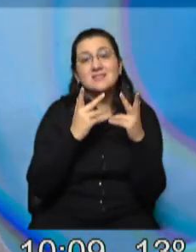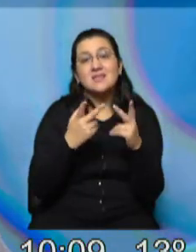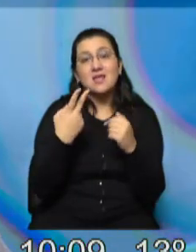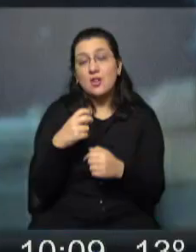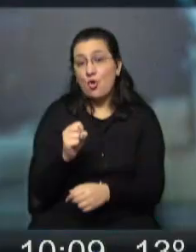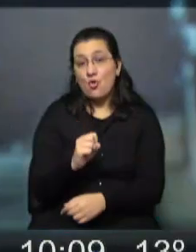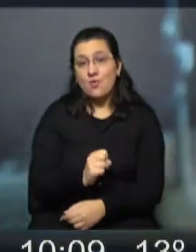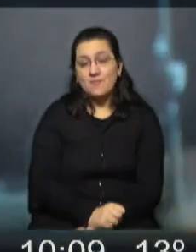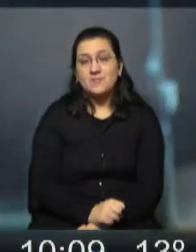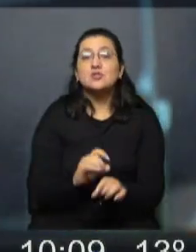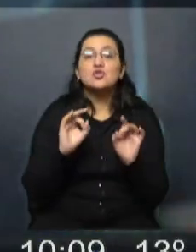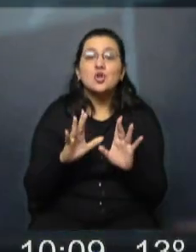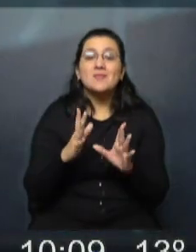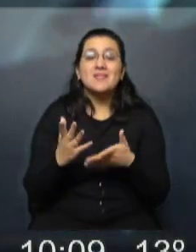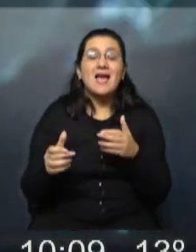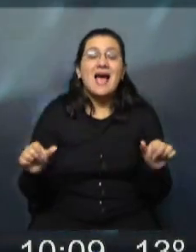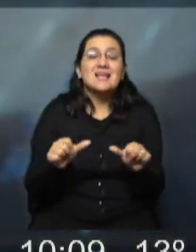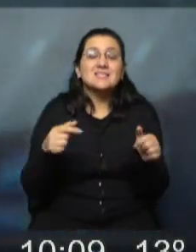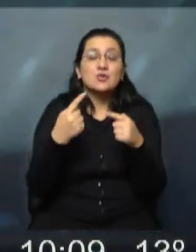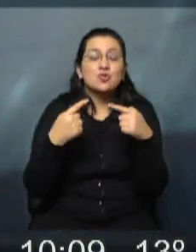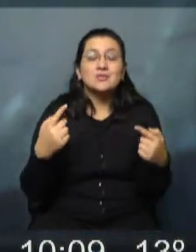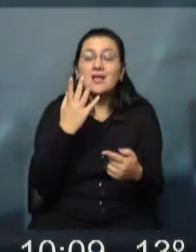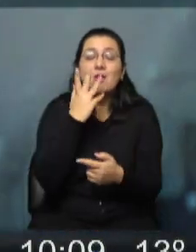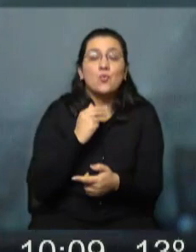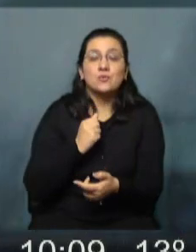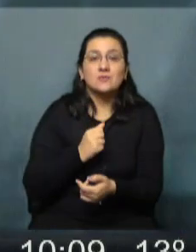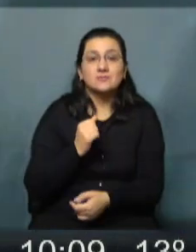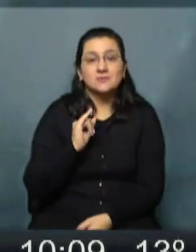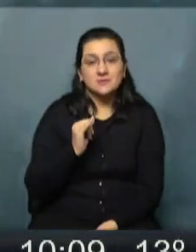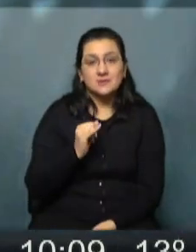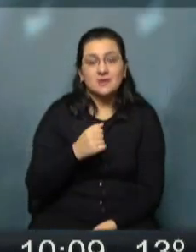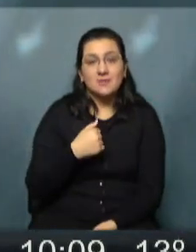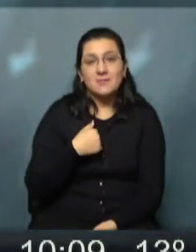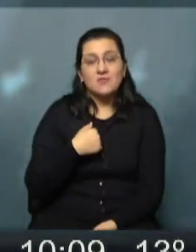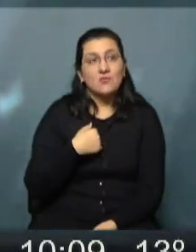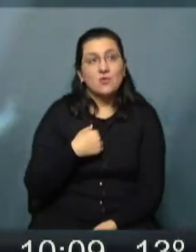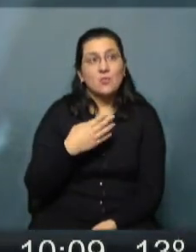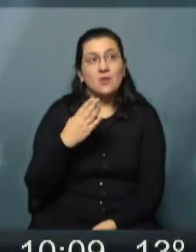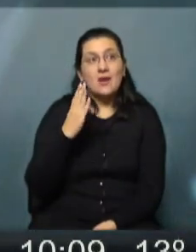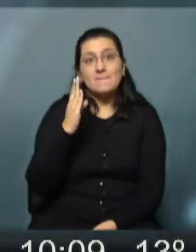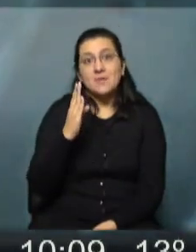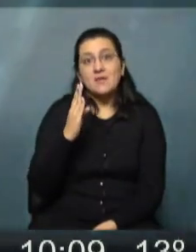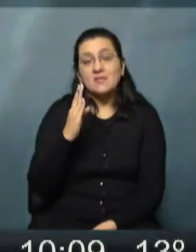se enamora. Y sí, para mí eso fue como la P de los colchones, ¿viste? Que está grabada.